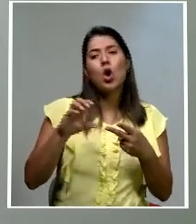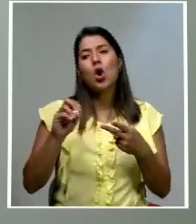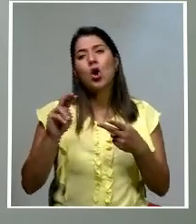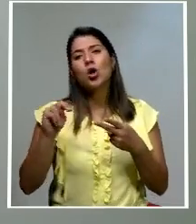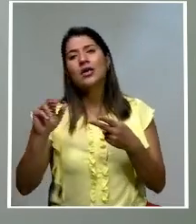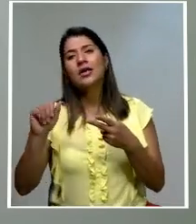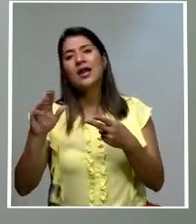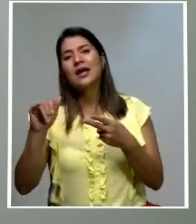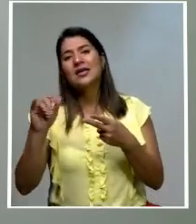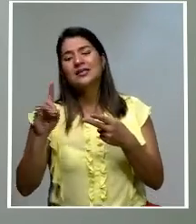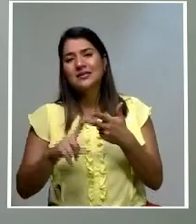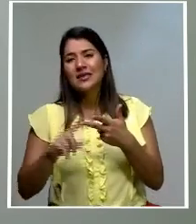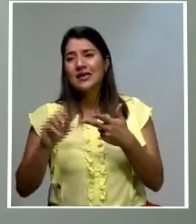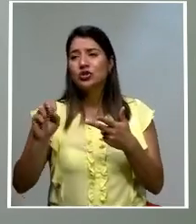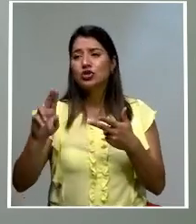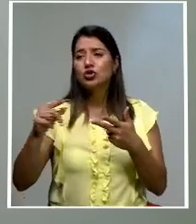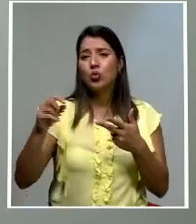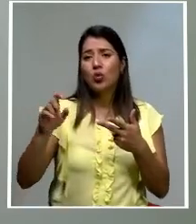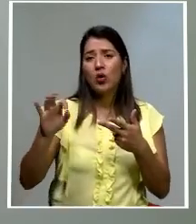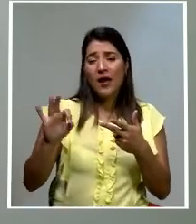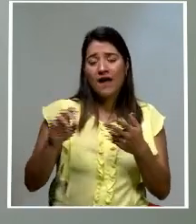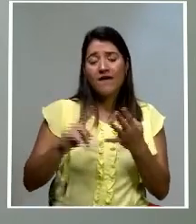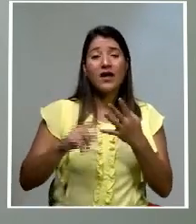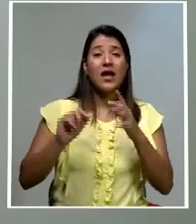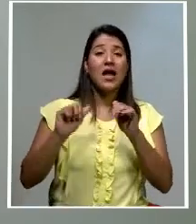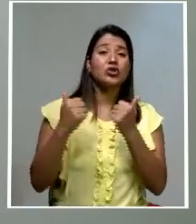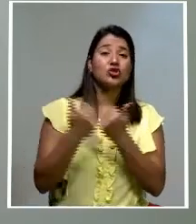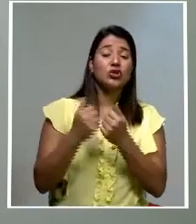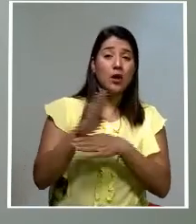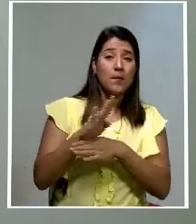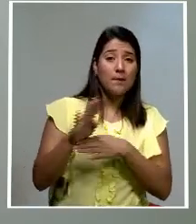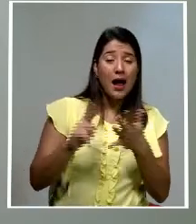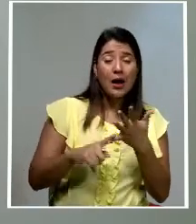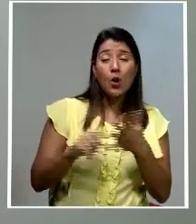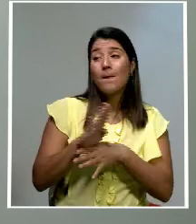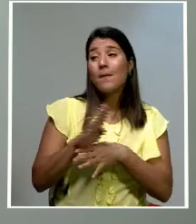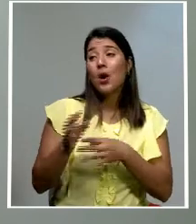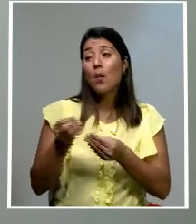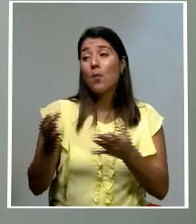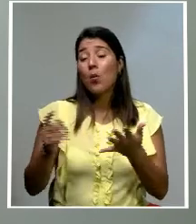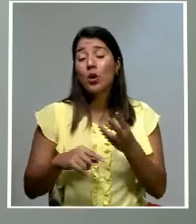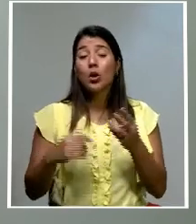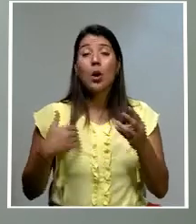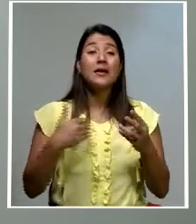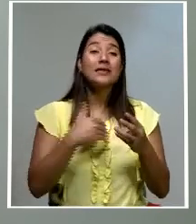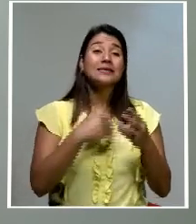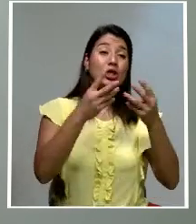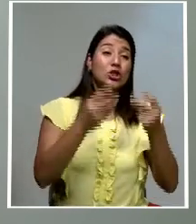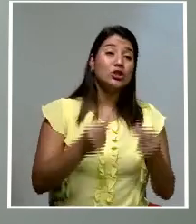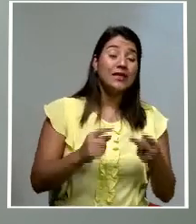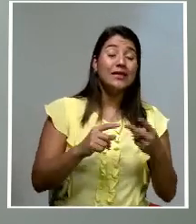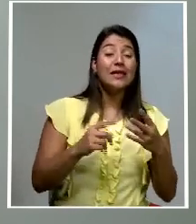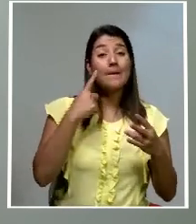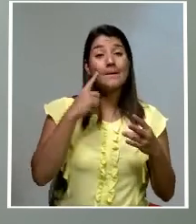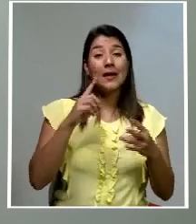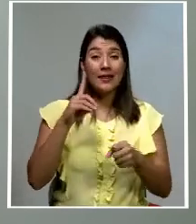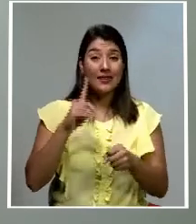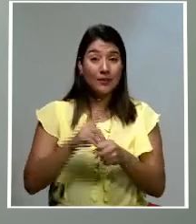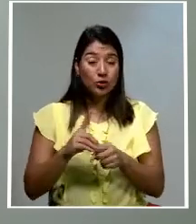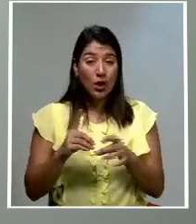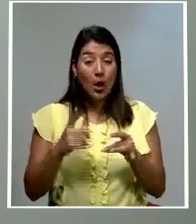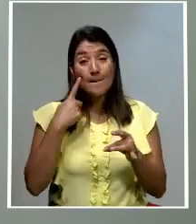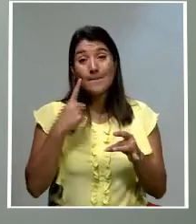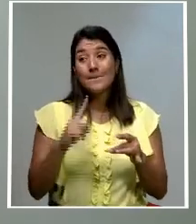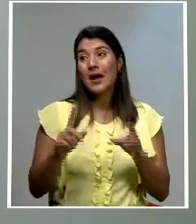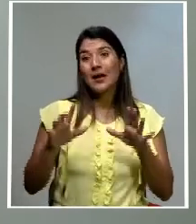para la Asociación de Bancos, para los bancos públicos, para el Ministerio de Hacienda, para los diputados y diputadas, para